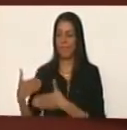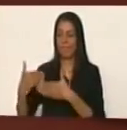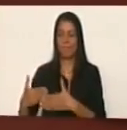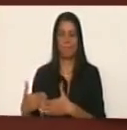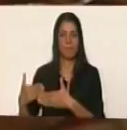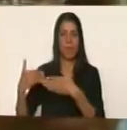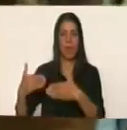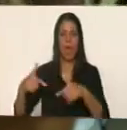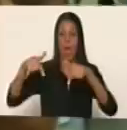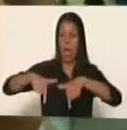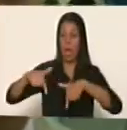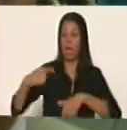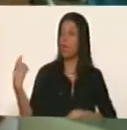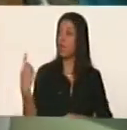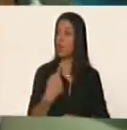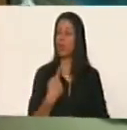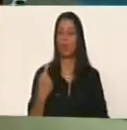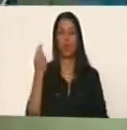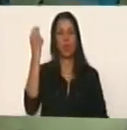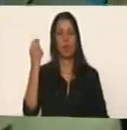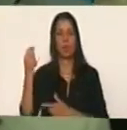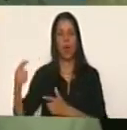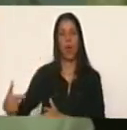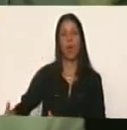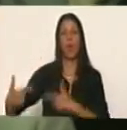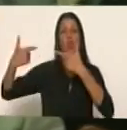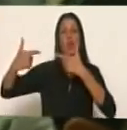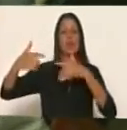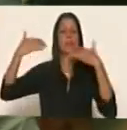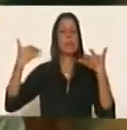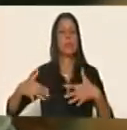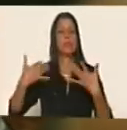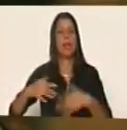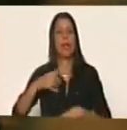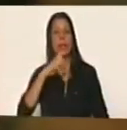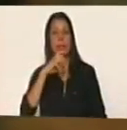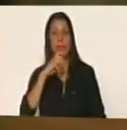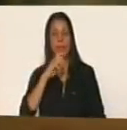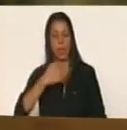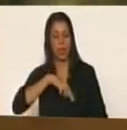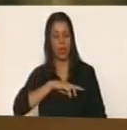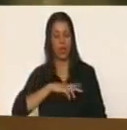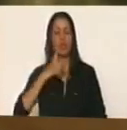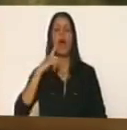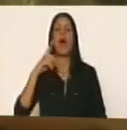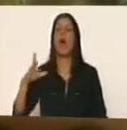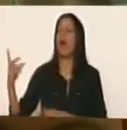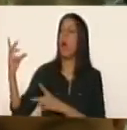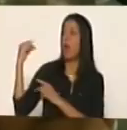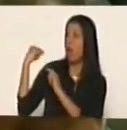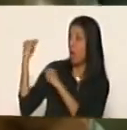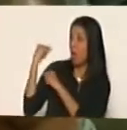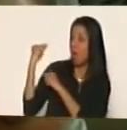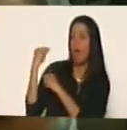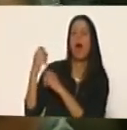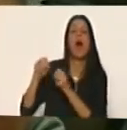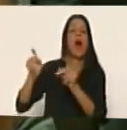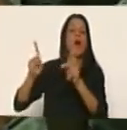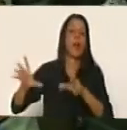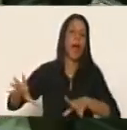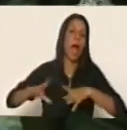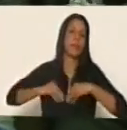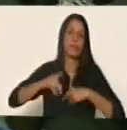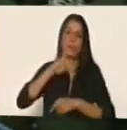desafío grande y nosotros lo sabemos y no rehuimos. Aceptamos la crítica, sí la aceptamos. Aceptamos